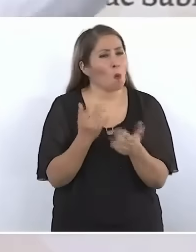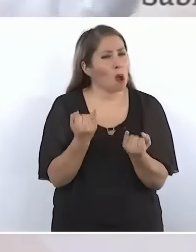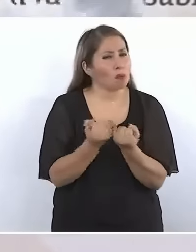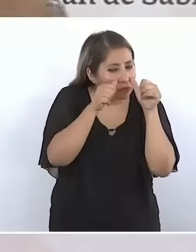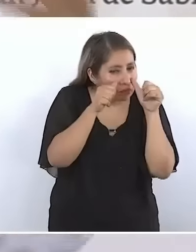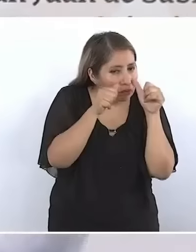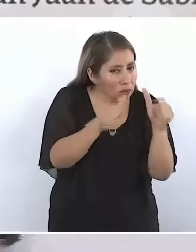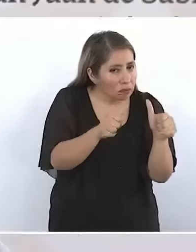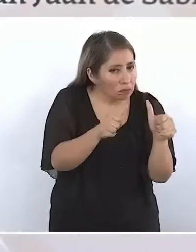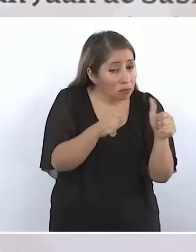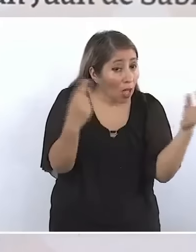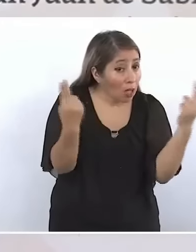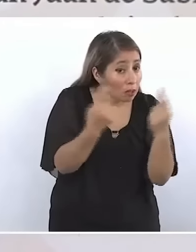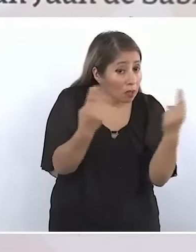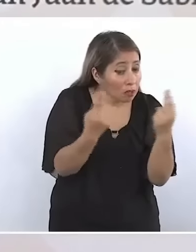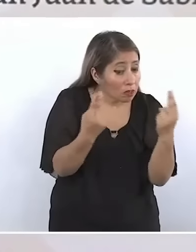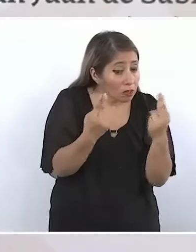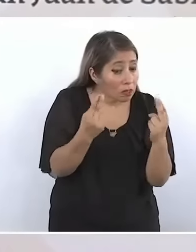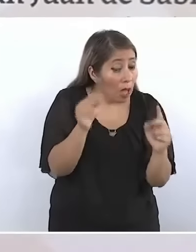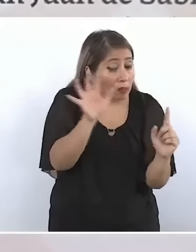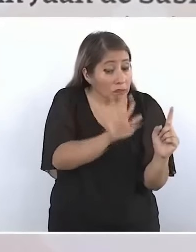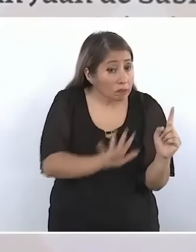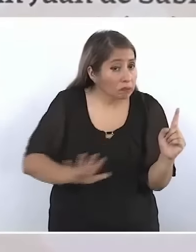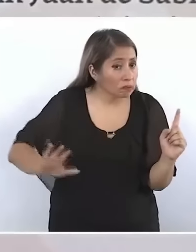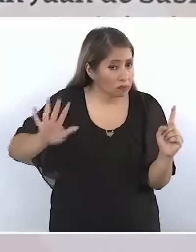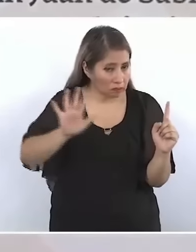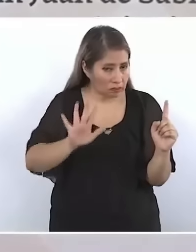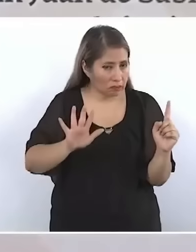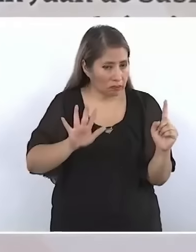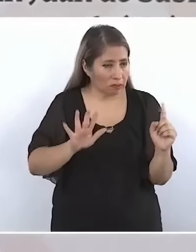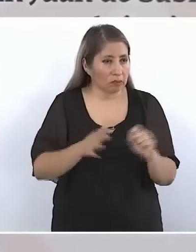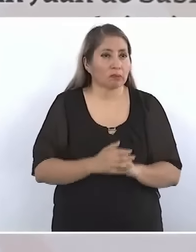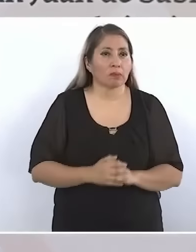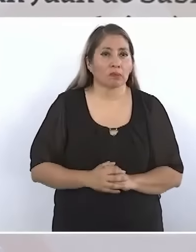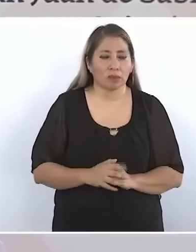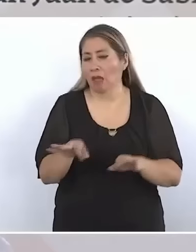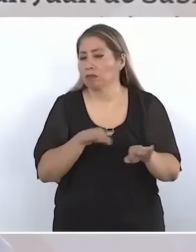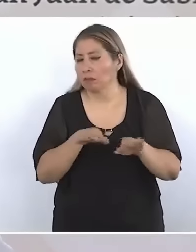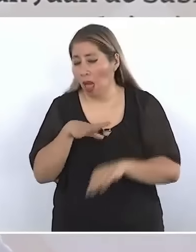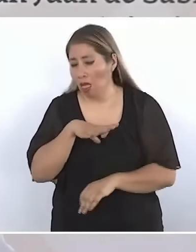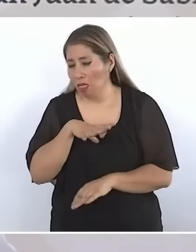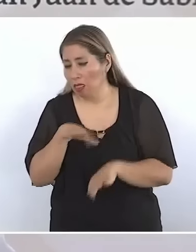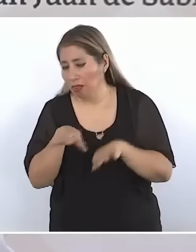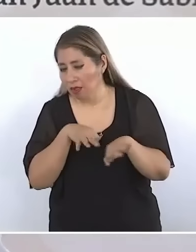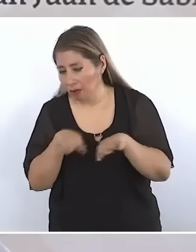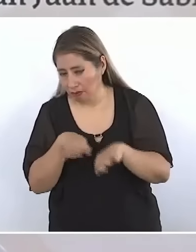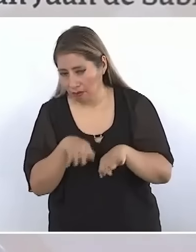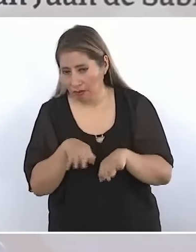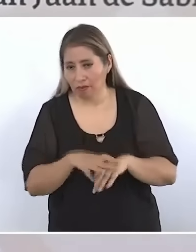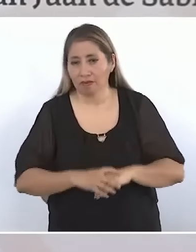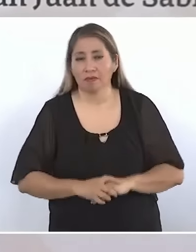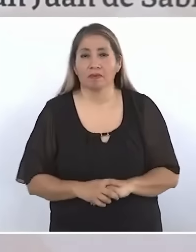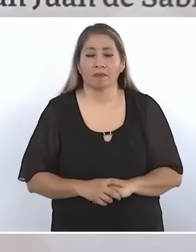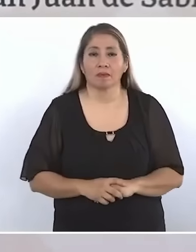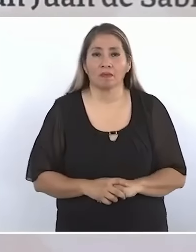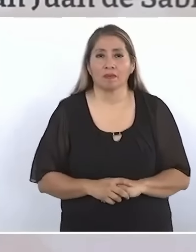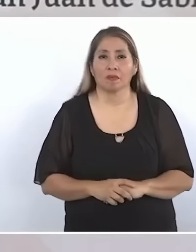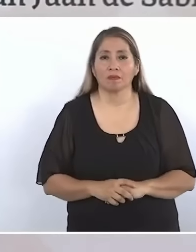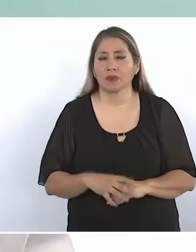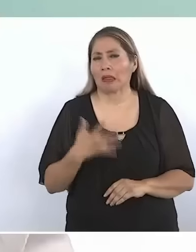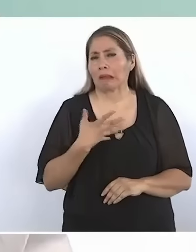que necesita esta región, el que haya trabajo. Se tiene que